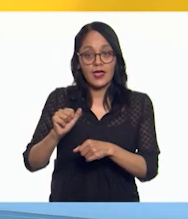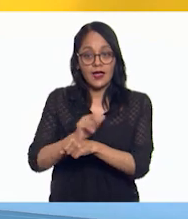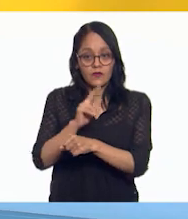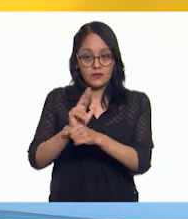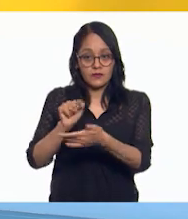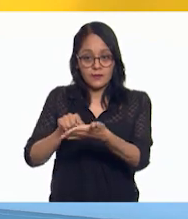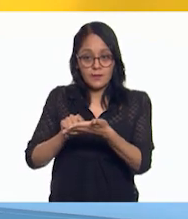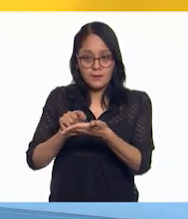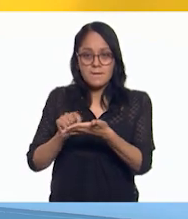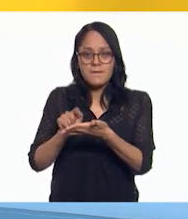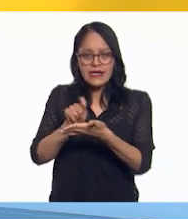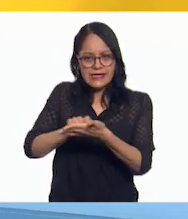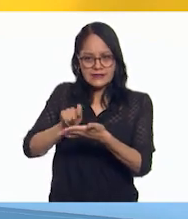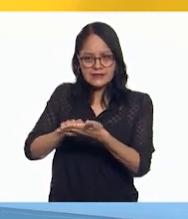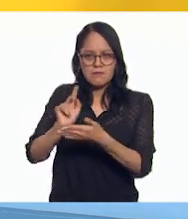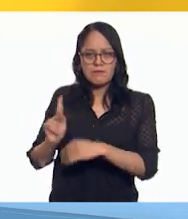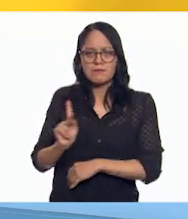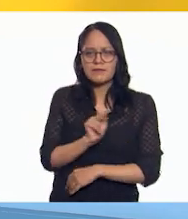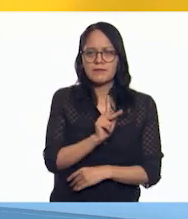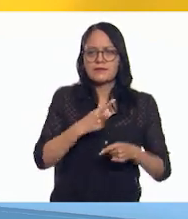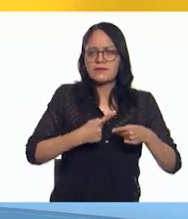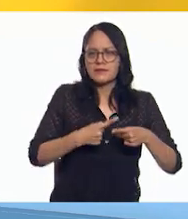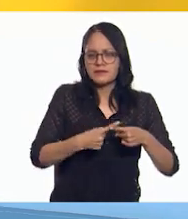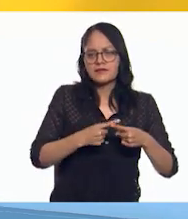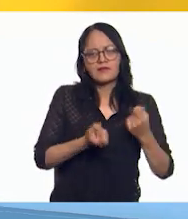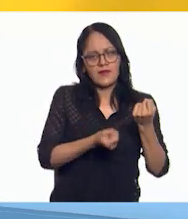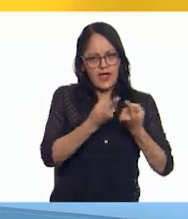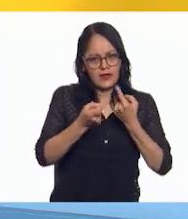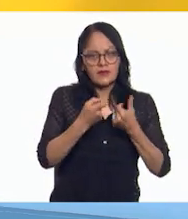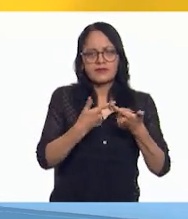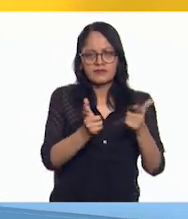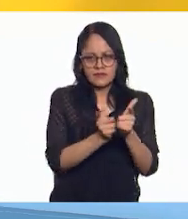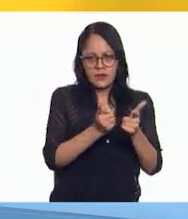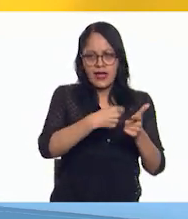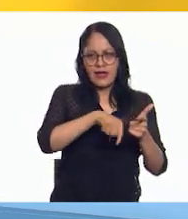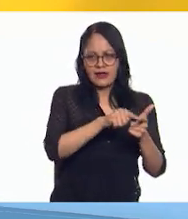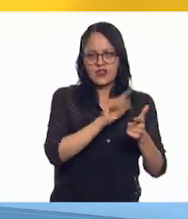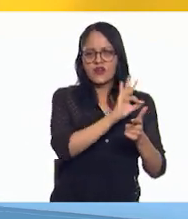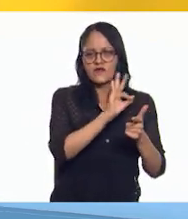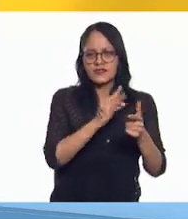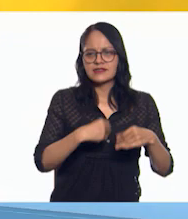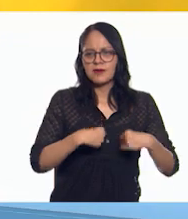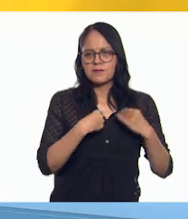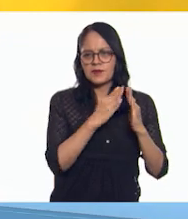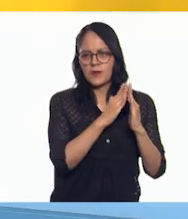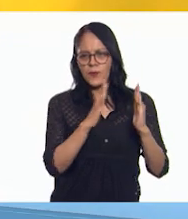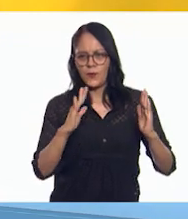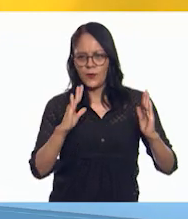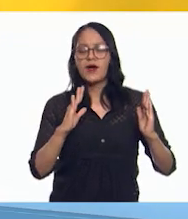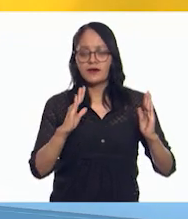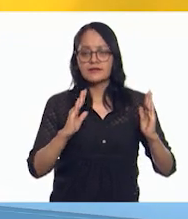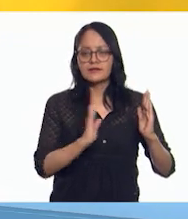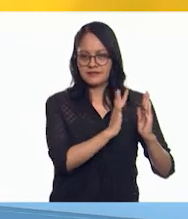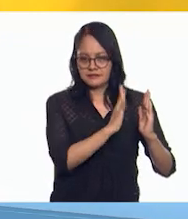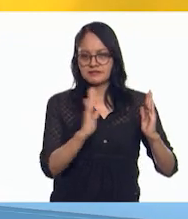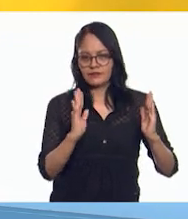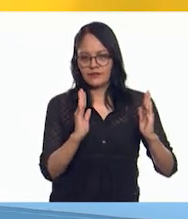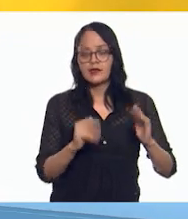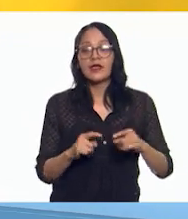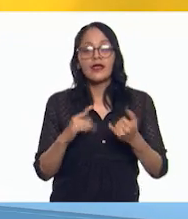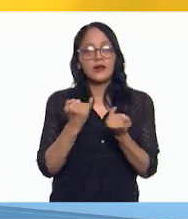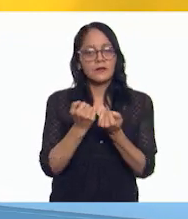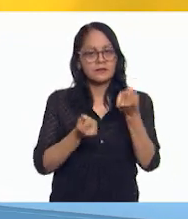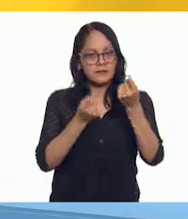rasgos comunes con poemas escritos por varios miembros de los contemporáneos, lo cual ha llevado a ciertos críticos literarios